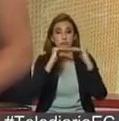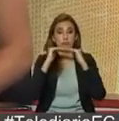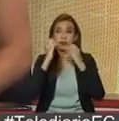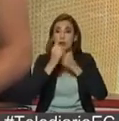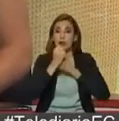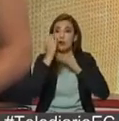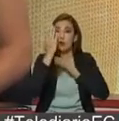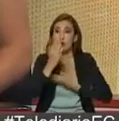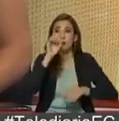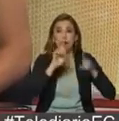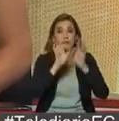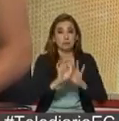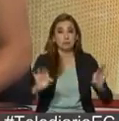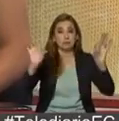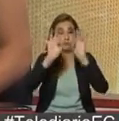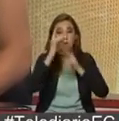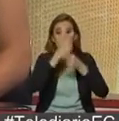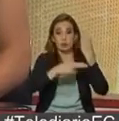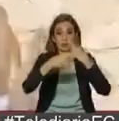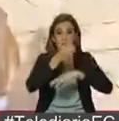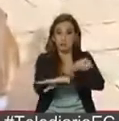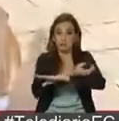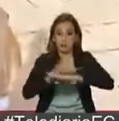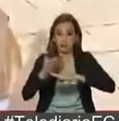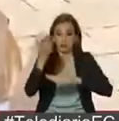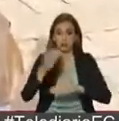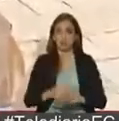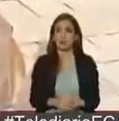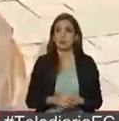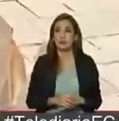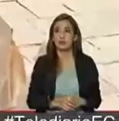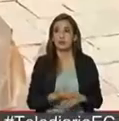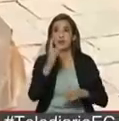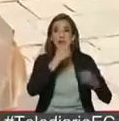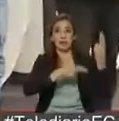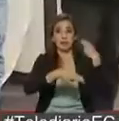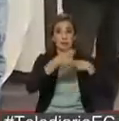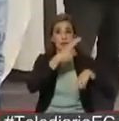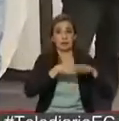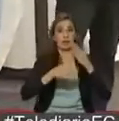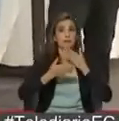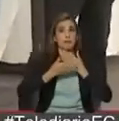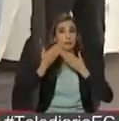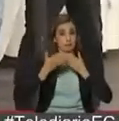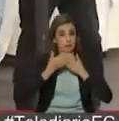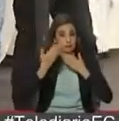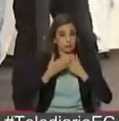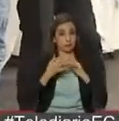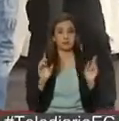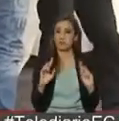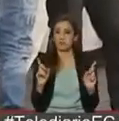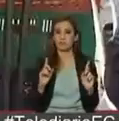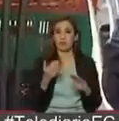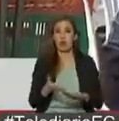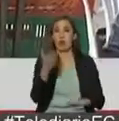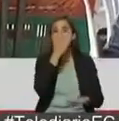ustedes algunas claves para su nuevo negocio. Emprender no es una tarea fácil, y menos para quienes tuvieron un empleo